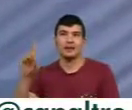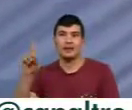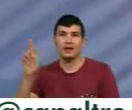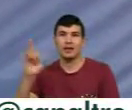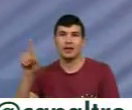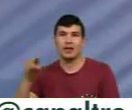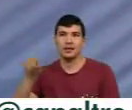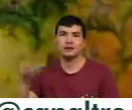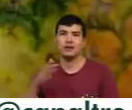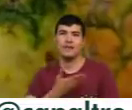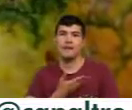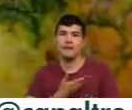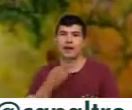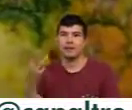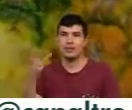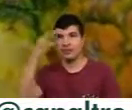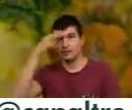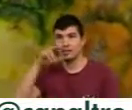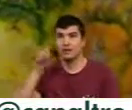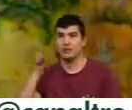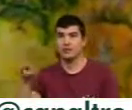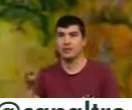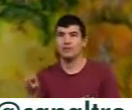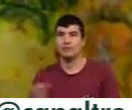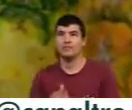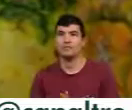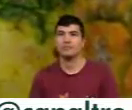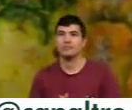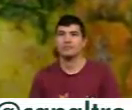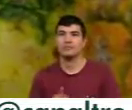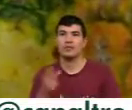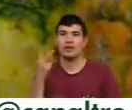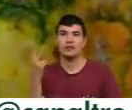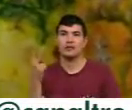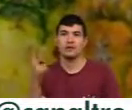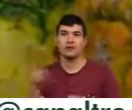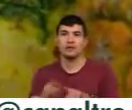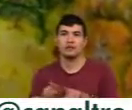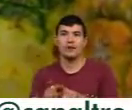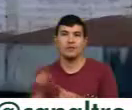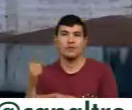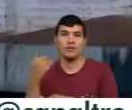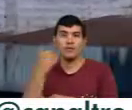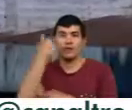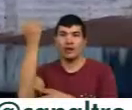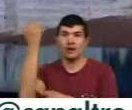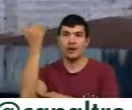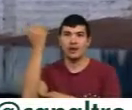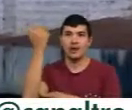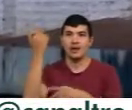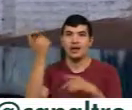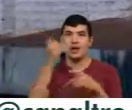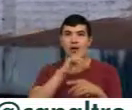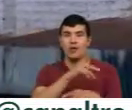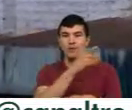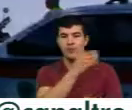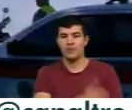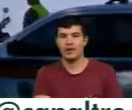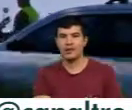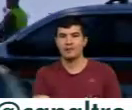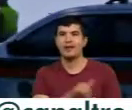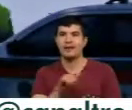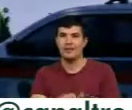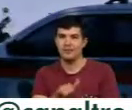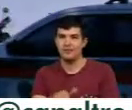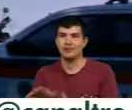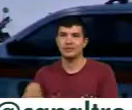Pardo, madre de 3 hijos sacados a pulso y 2 hermanos, uno mayor y otro menor, ambos en la